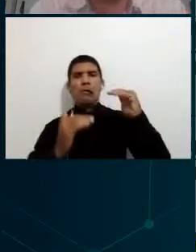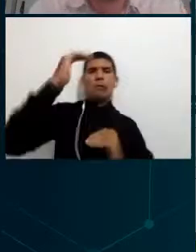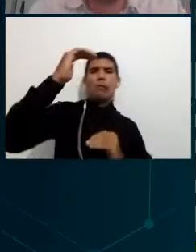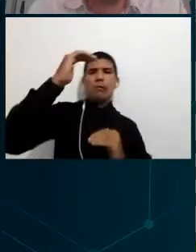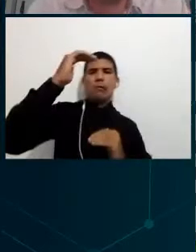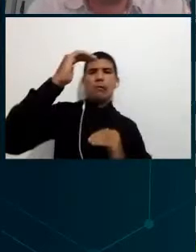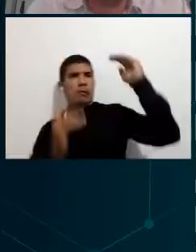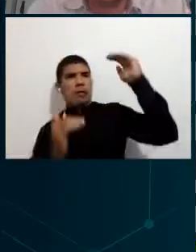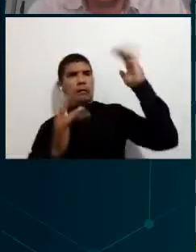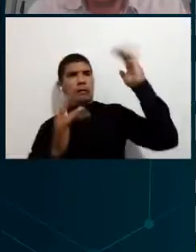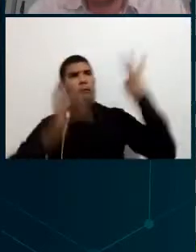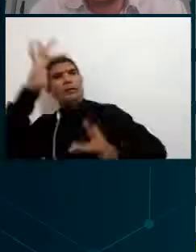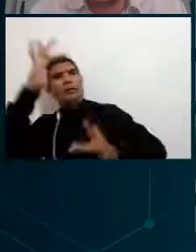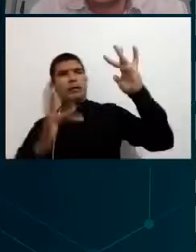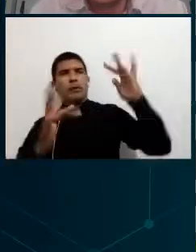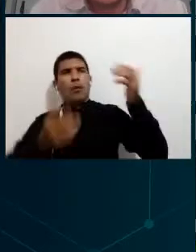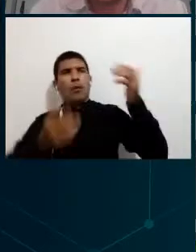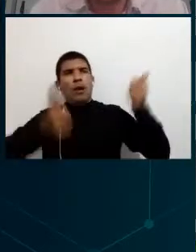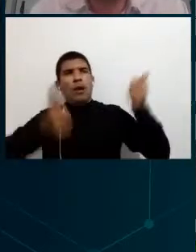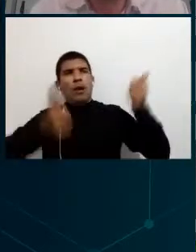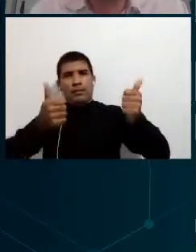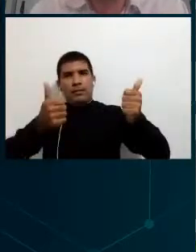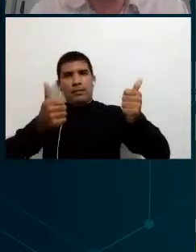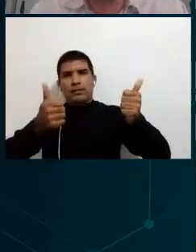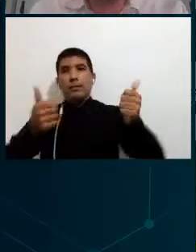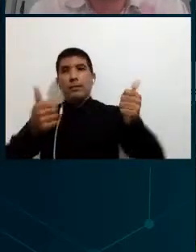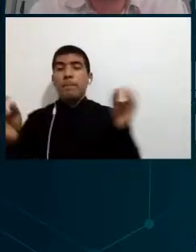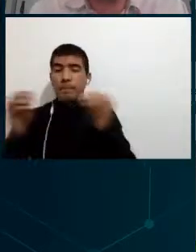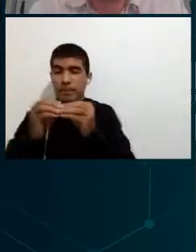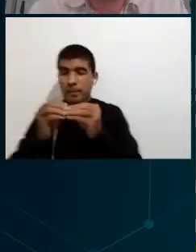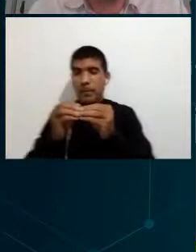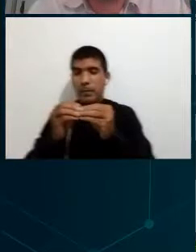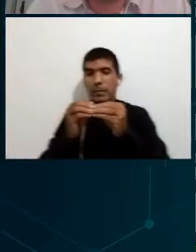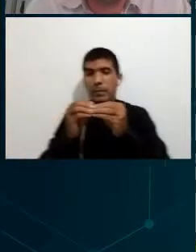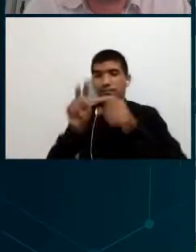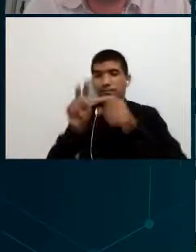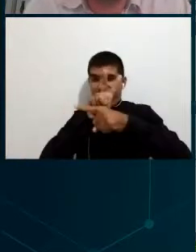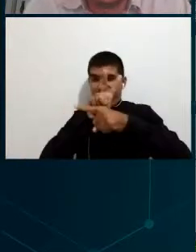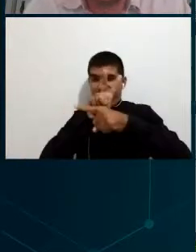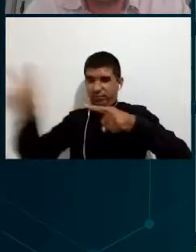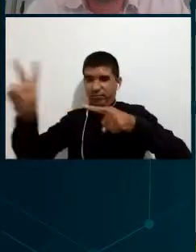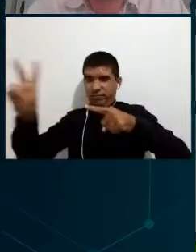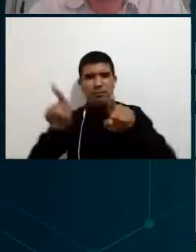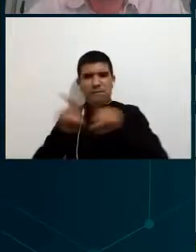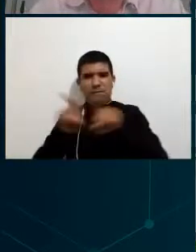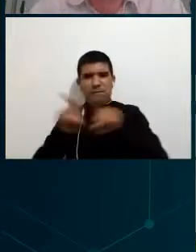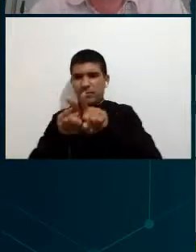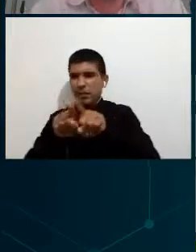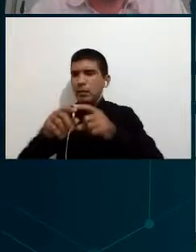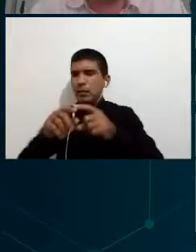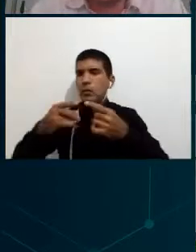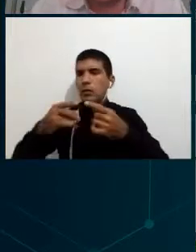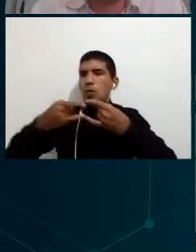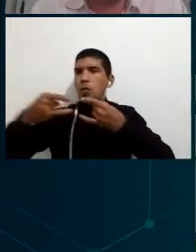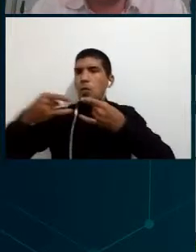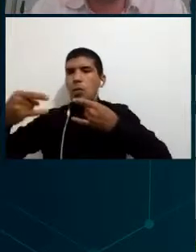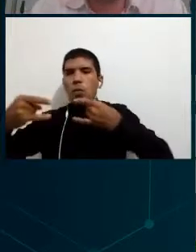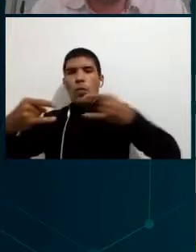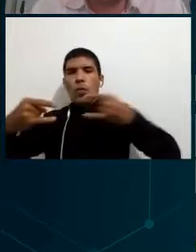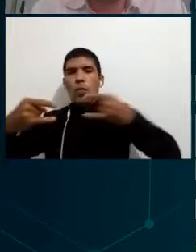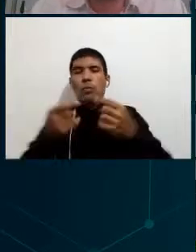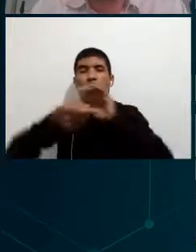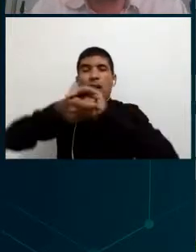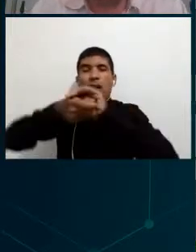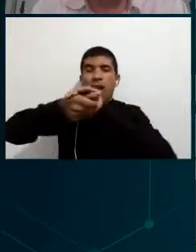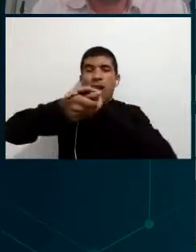velocidad de transmisión de la información. Esta velocidad de transmisión se configura directamente en los relés. Entonces evaluamos, además de los parámetros